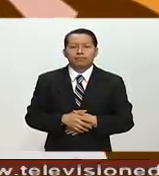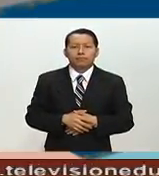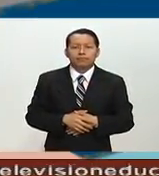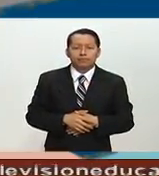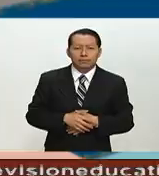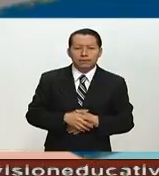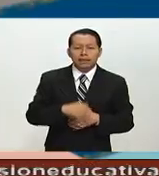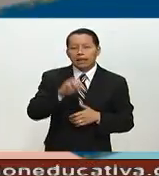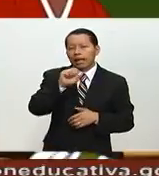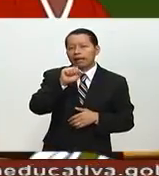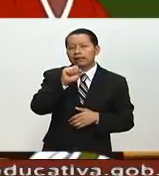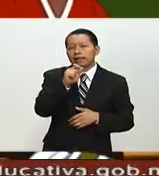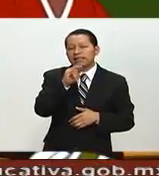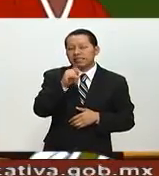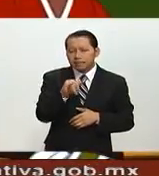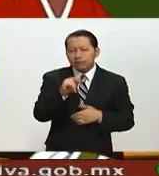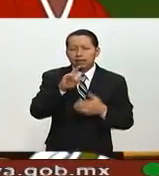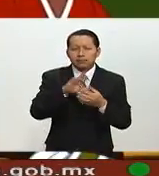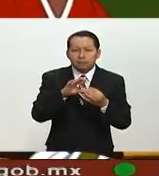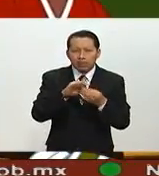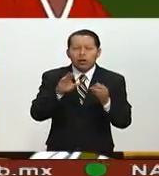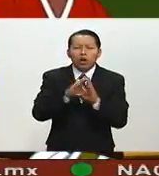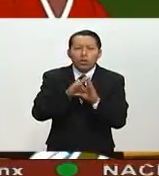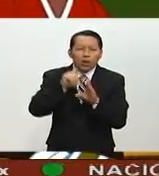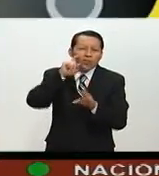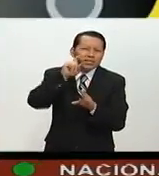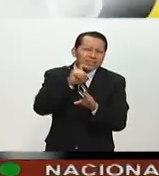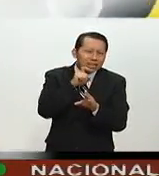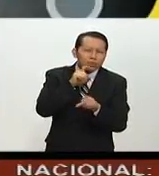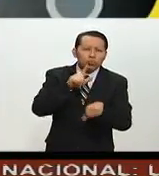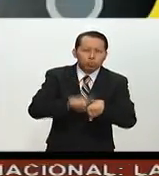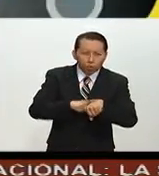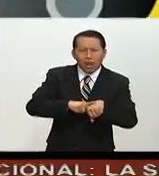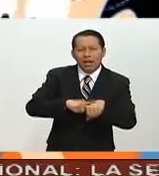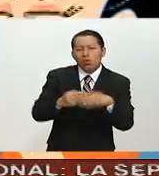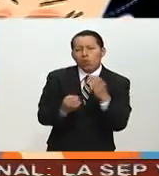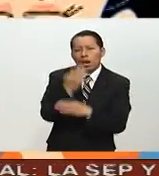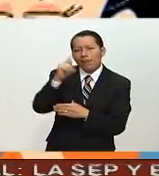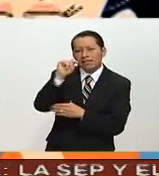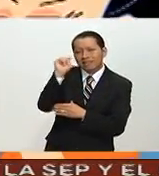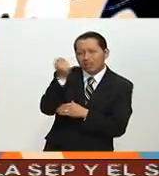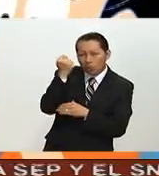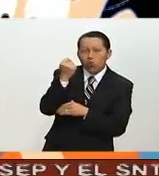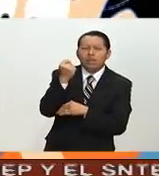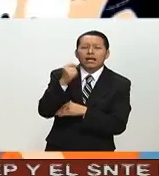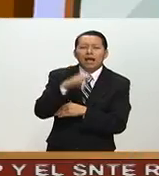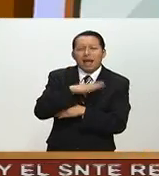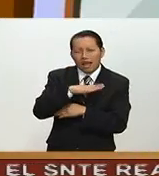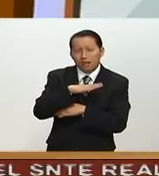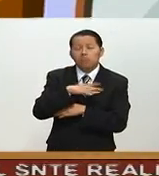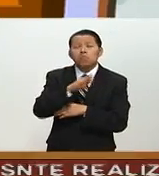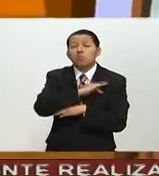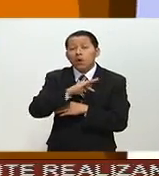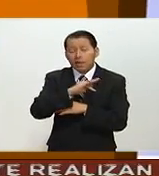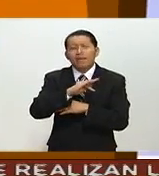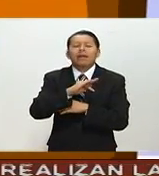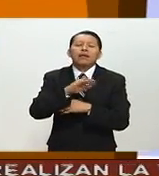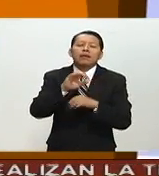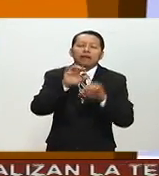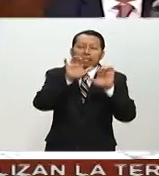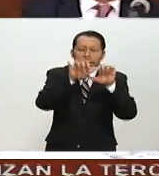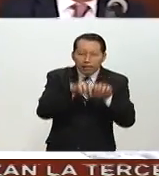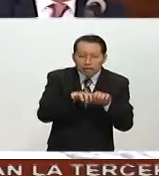El sexting es el intercambio de contenido sexual a través de las nuevas tecnologías o redes sociales. Pueden ser textos, fotos